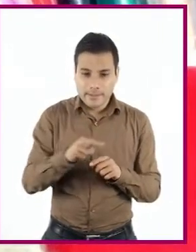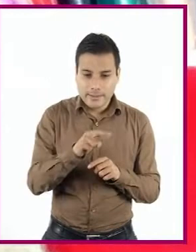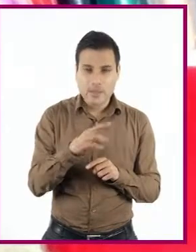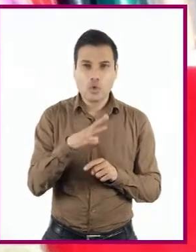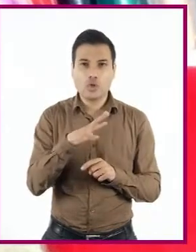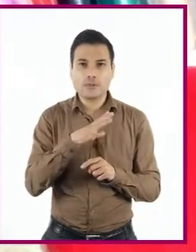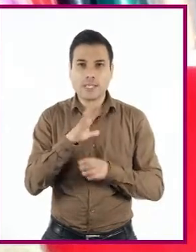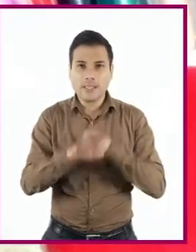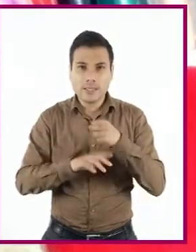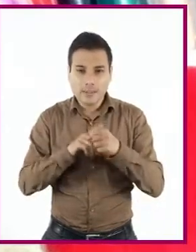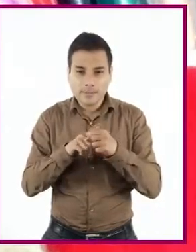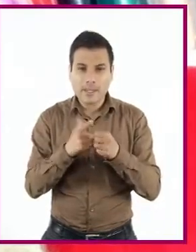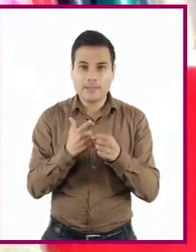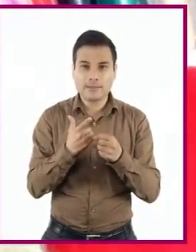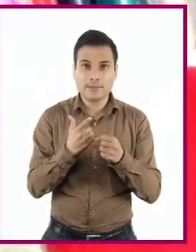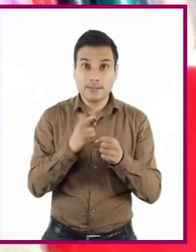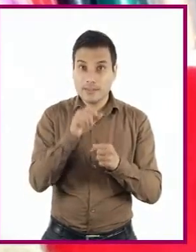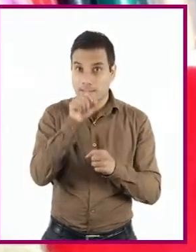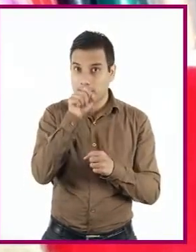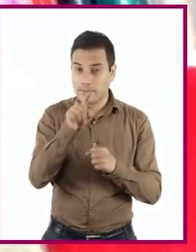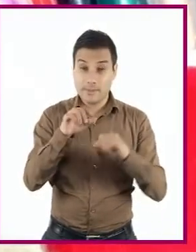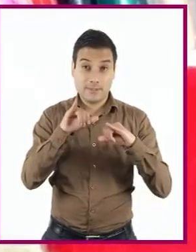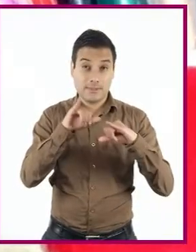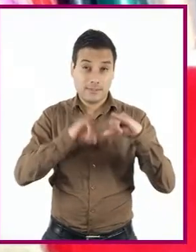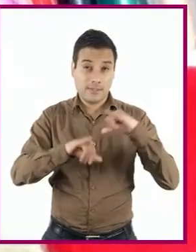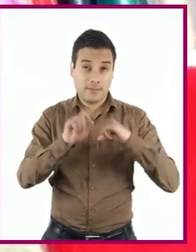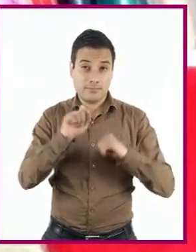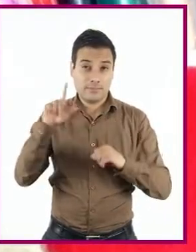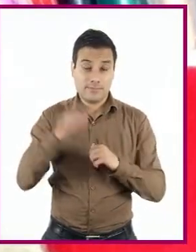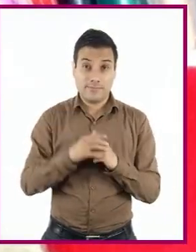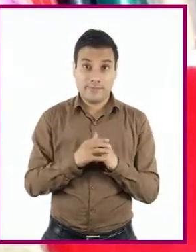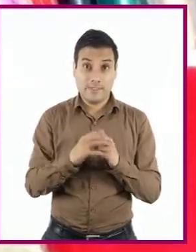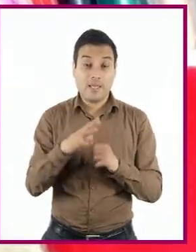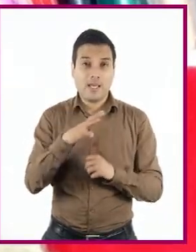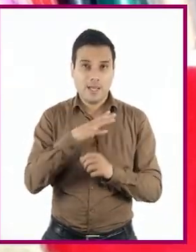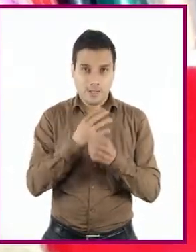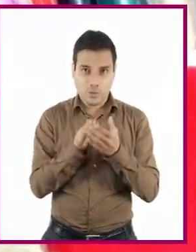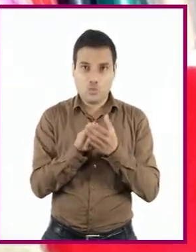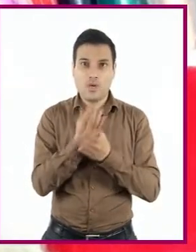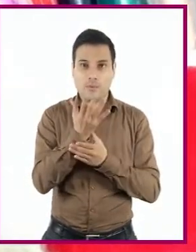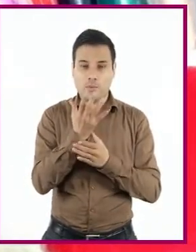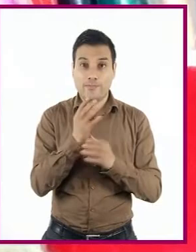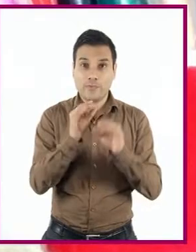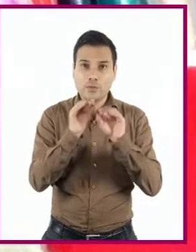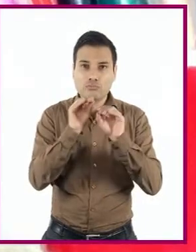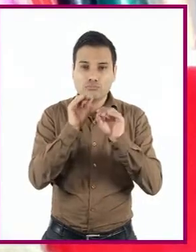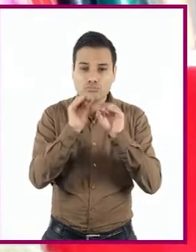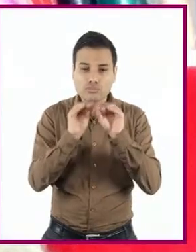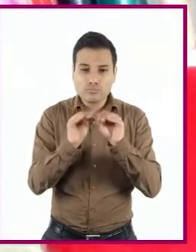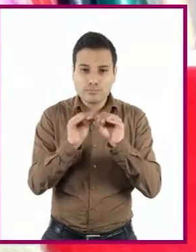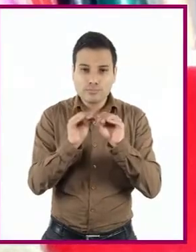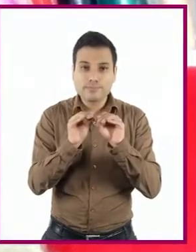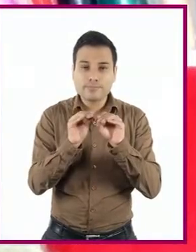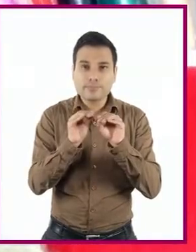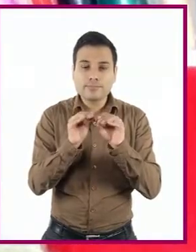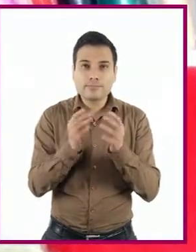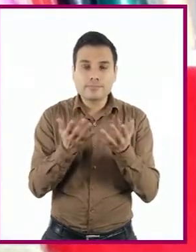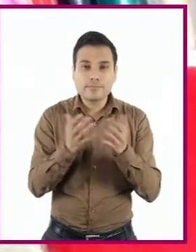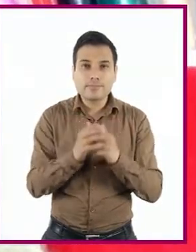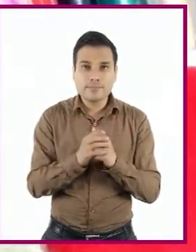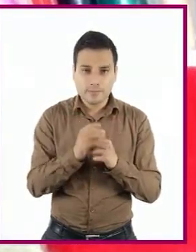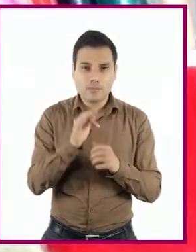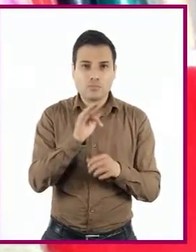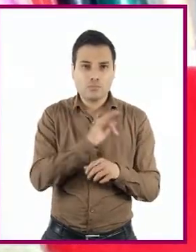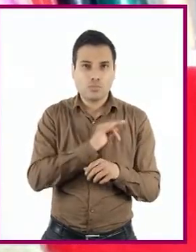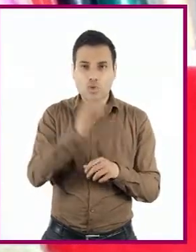ríos, hay animales y también unos científicos muy famosos crearon un globo donde podrían saber el